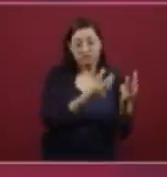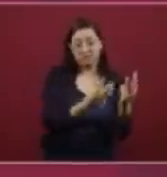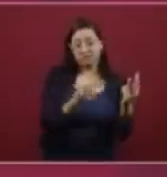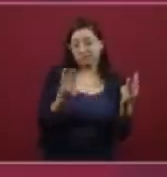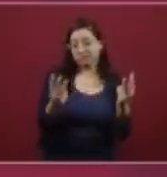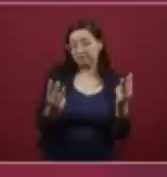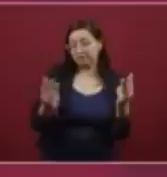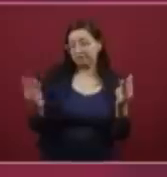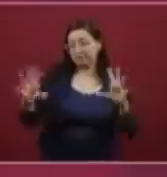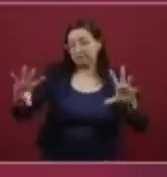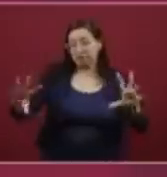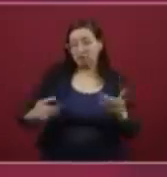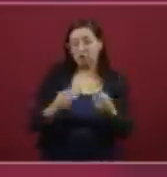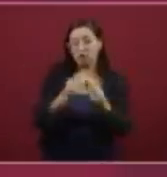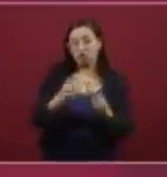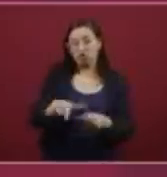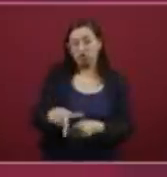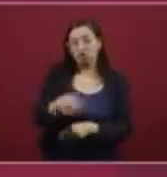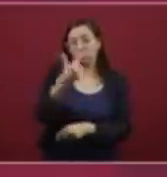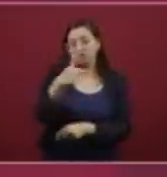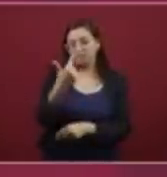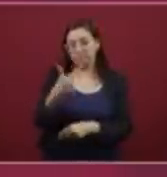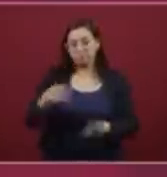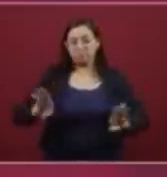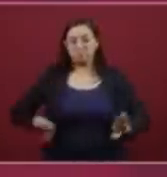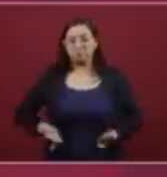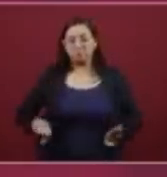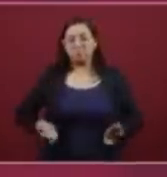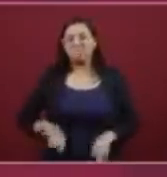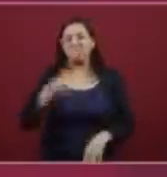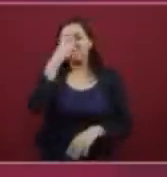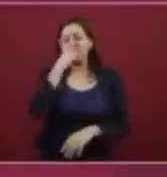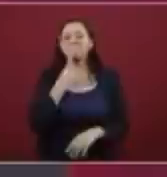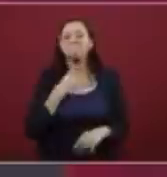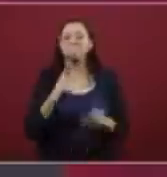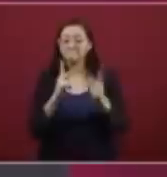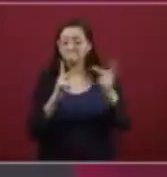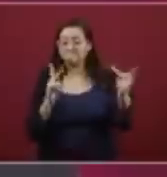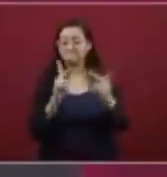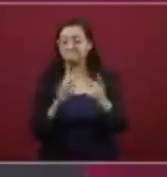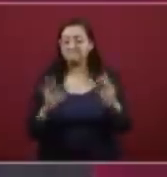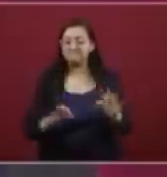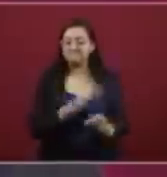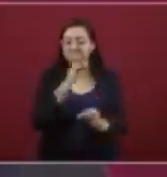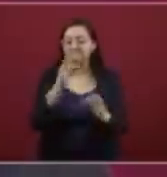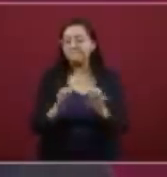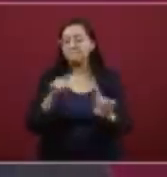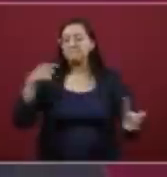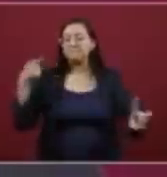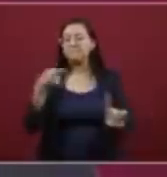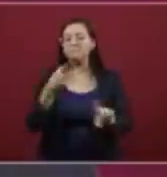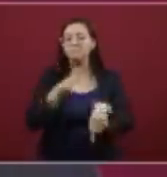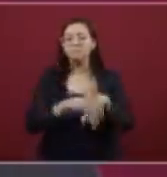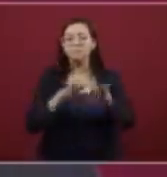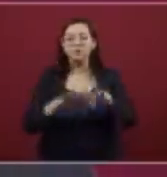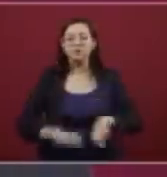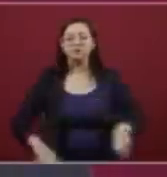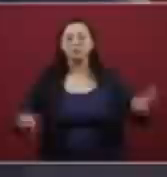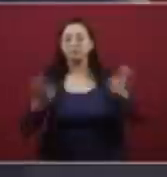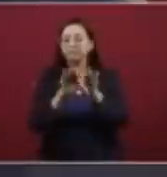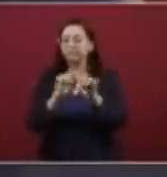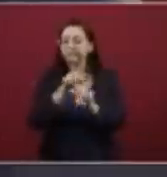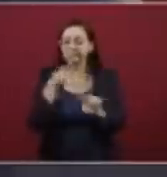cumplen con los requisitos, sobre todo con el requisito principal. ¿Cuál es el